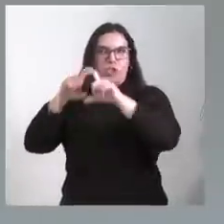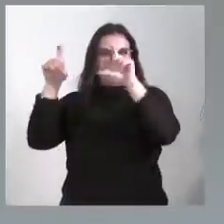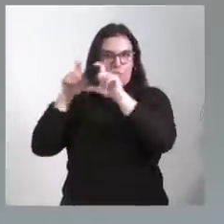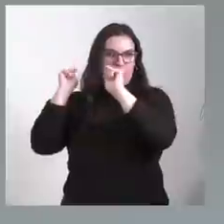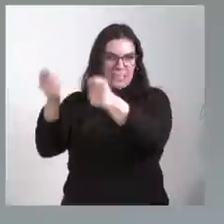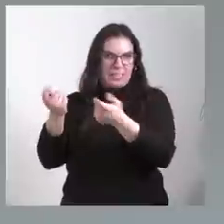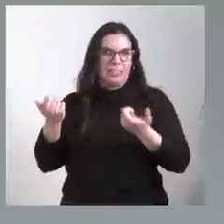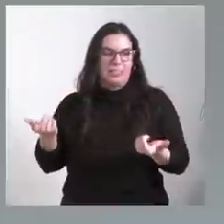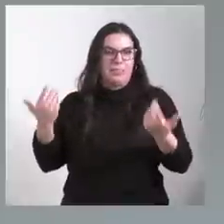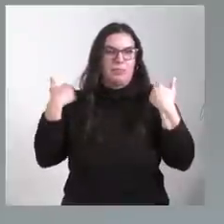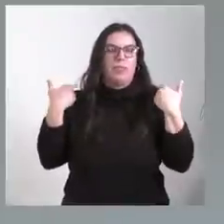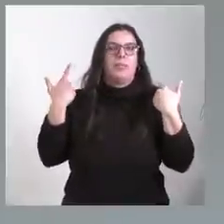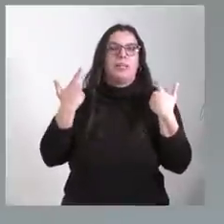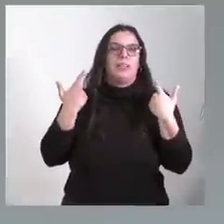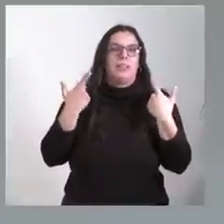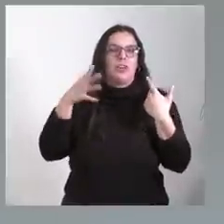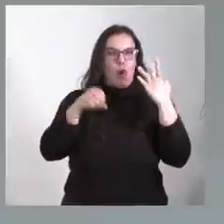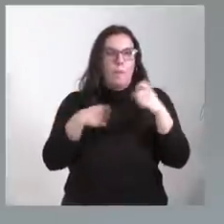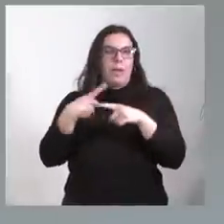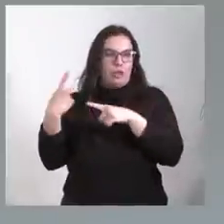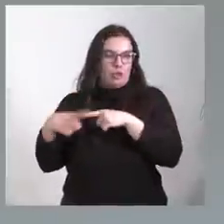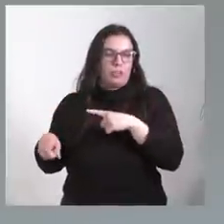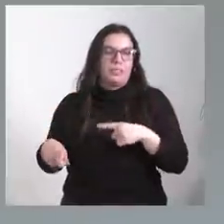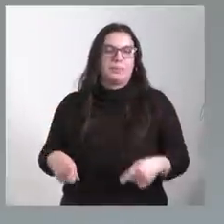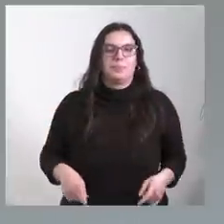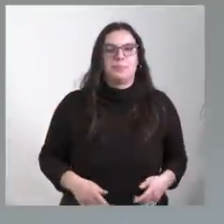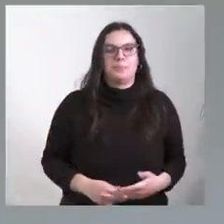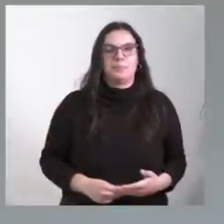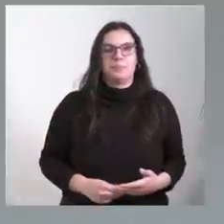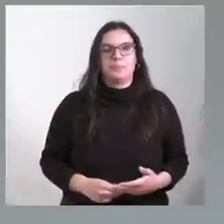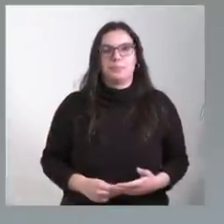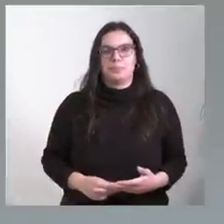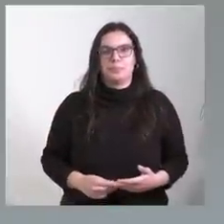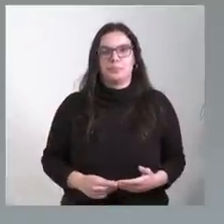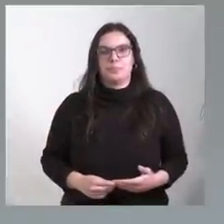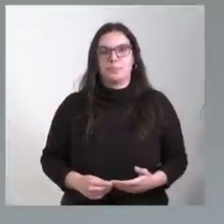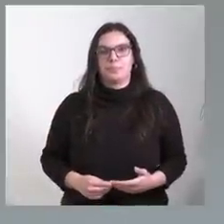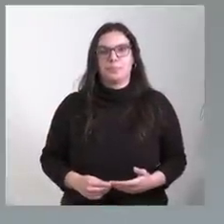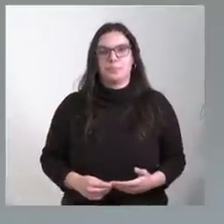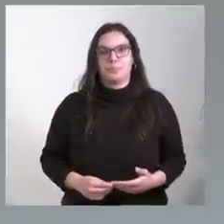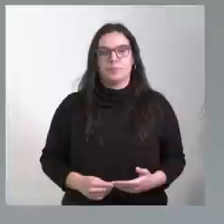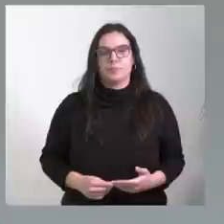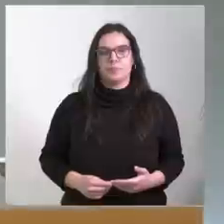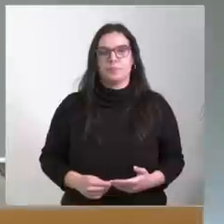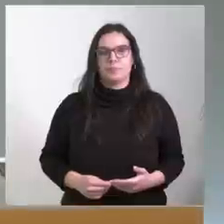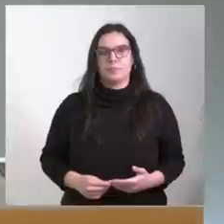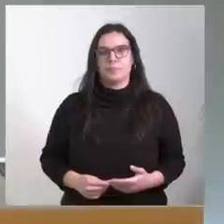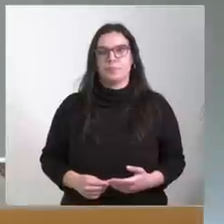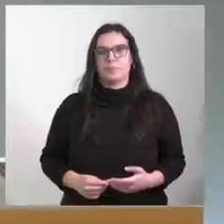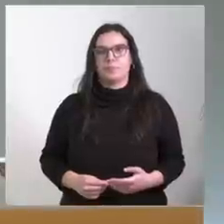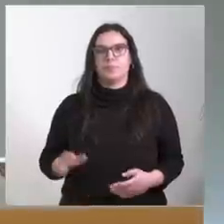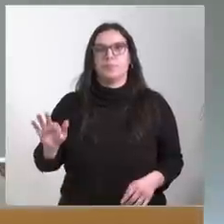adjudicataria y un proceso de adquisición de estos bienes y vehículos nuevos que tenga que proceder a la adquisición de los mismos